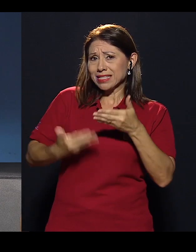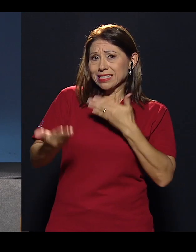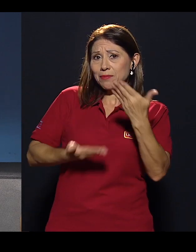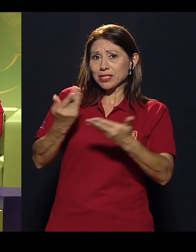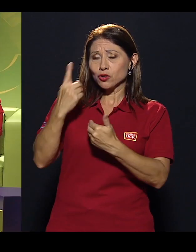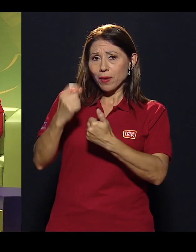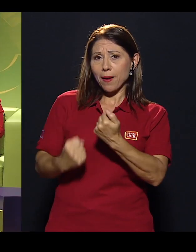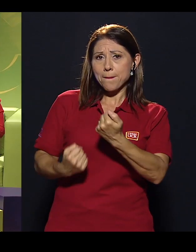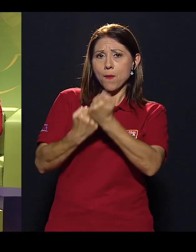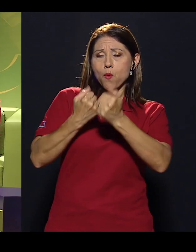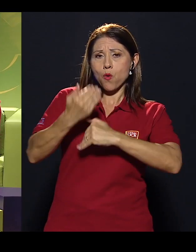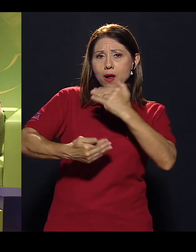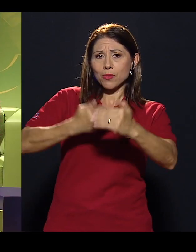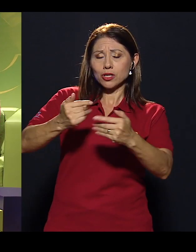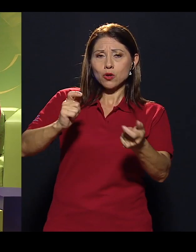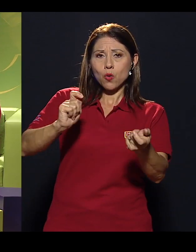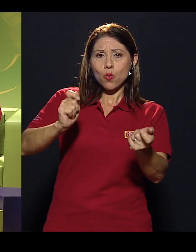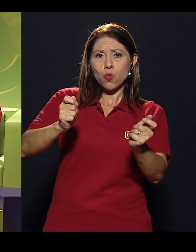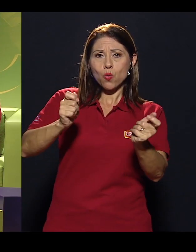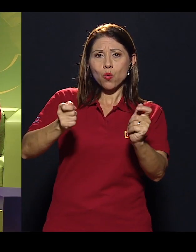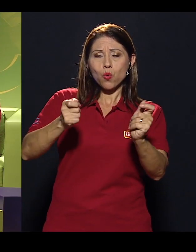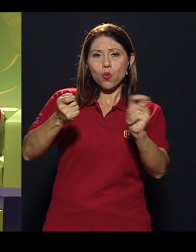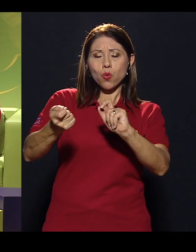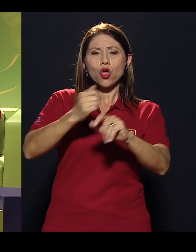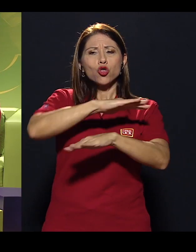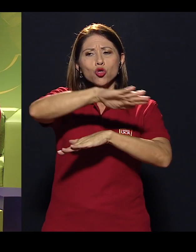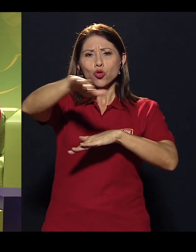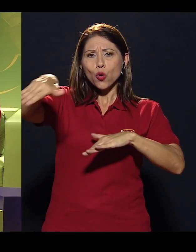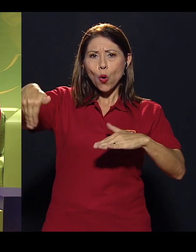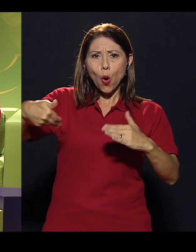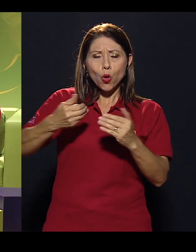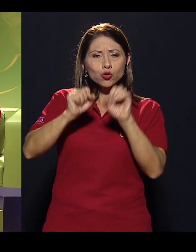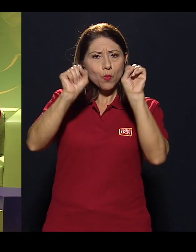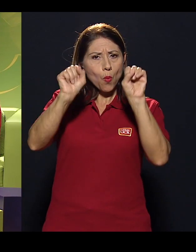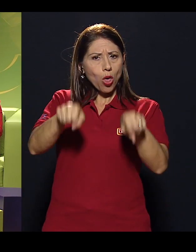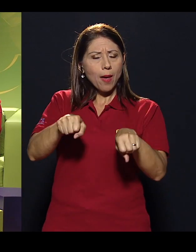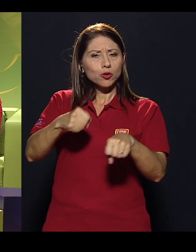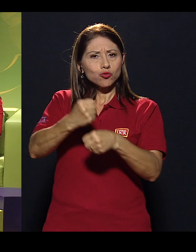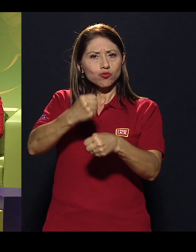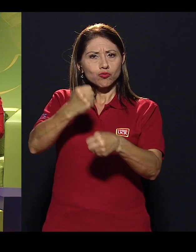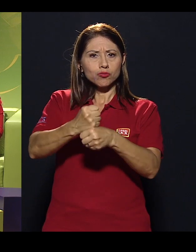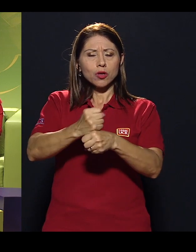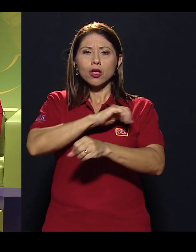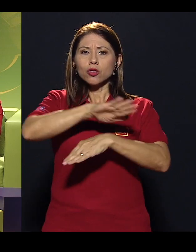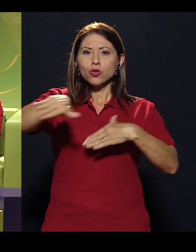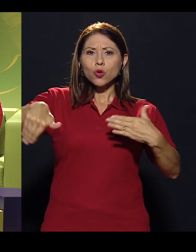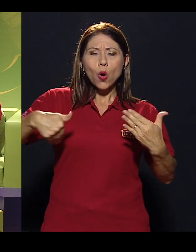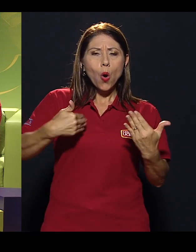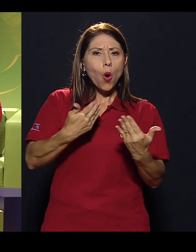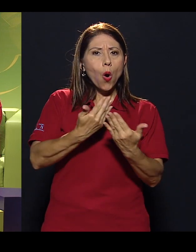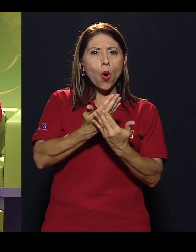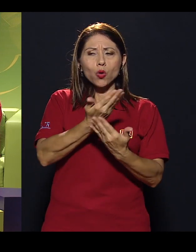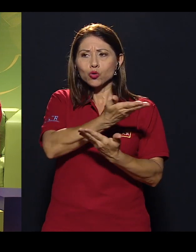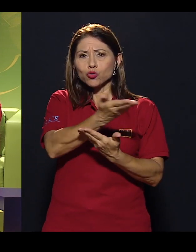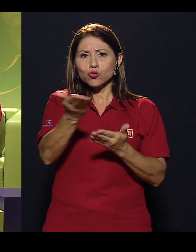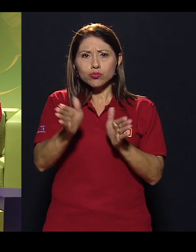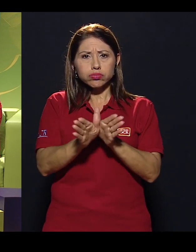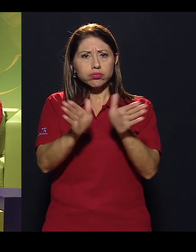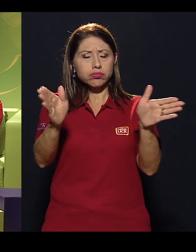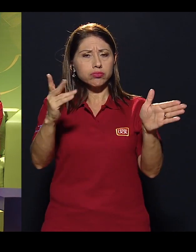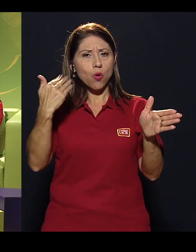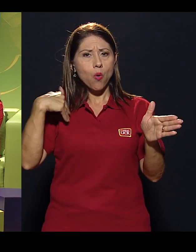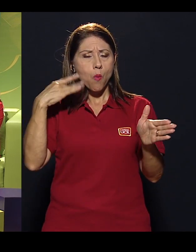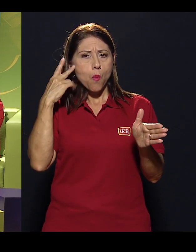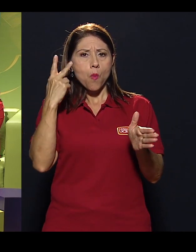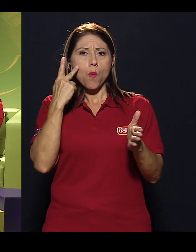apoyar este proceso precisamente y que la transición sea una transición en la que todos podamos aportar y en la que todos nos vemos y todas nos